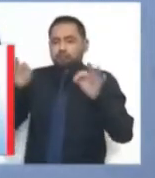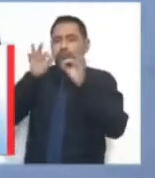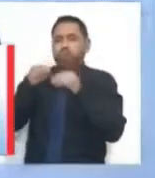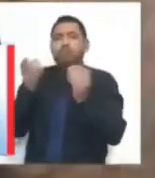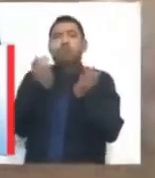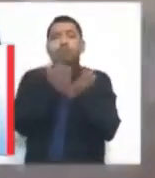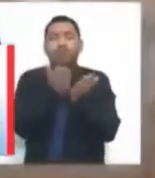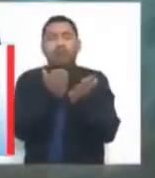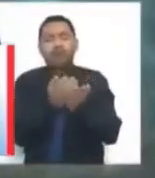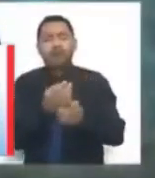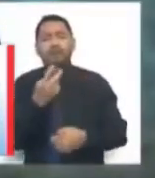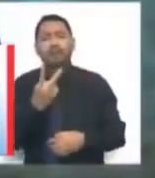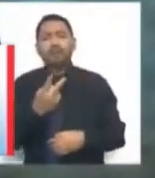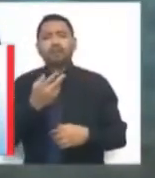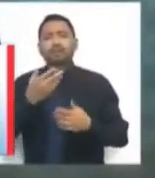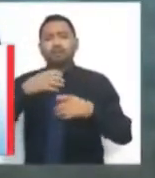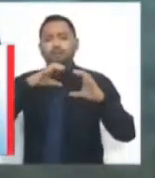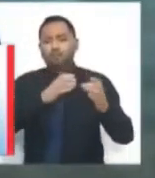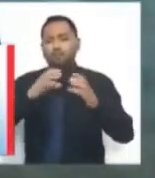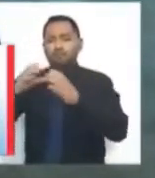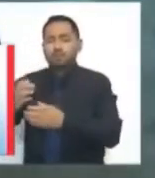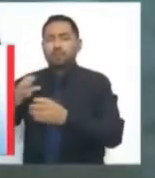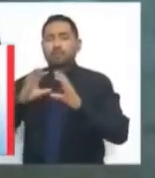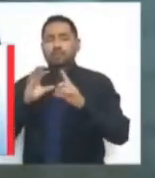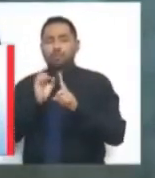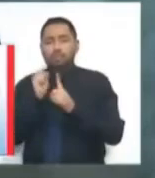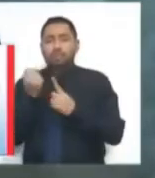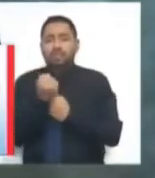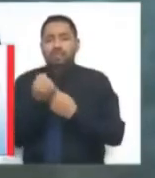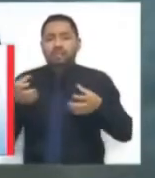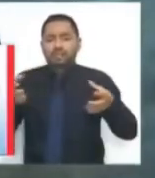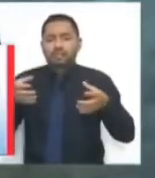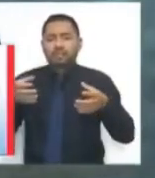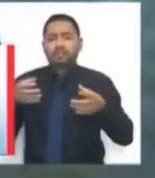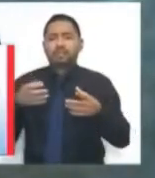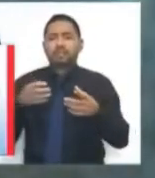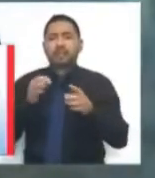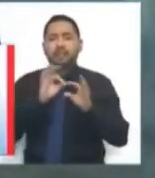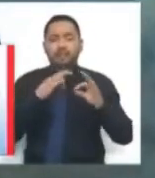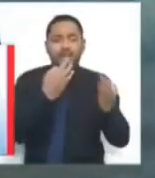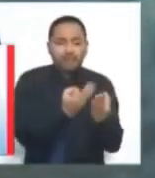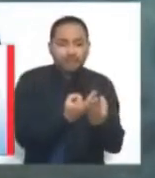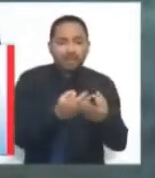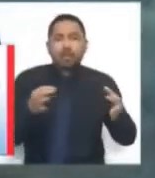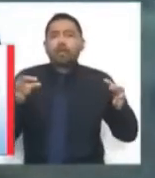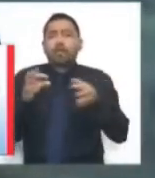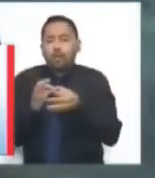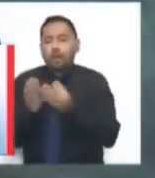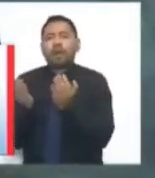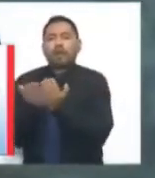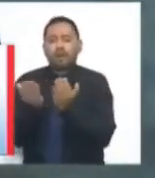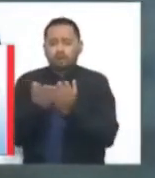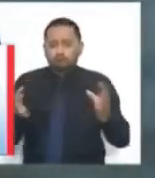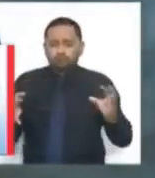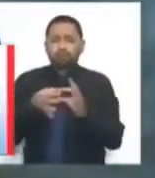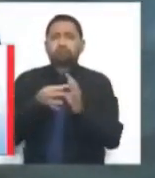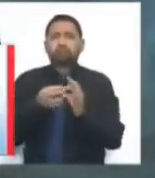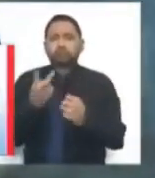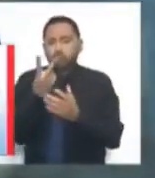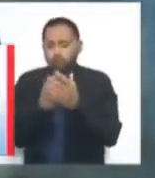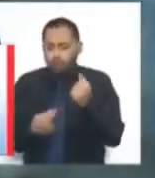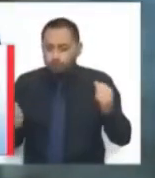a la escuela. Dos entidades de la sociedad que tiene que ir la familia con la escuela. Son